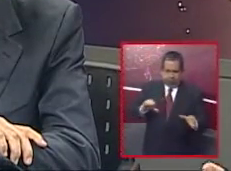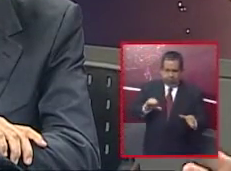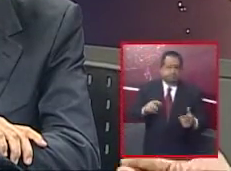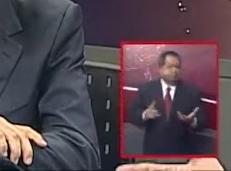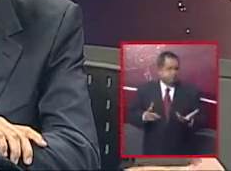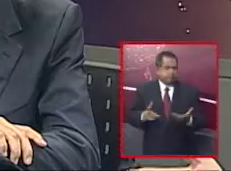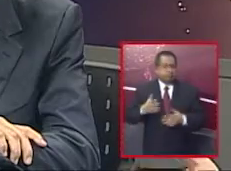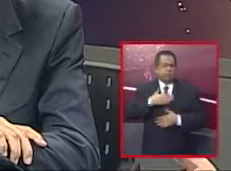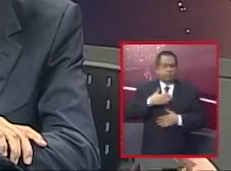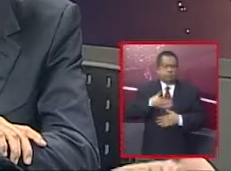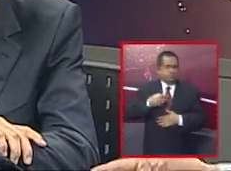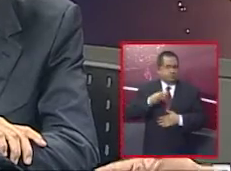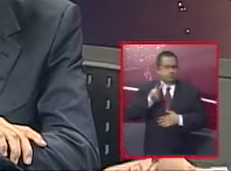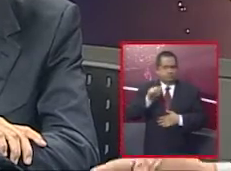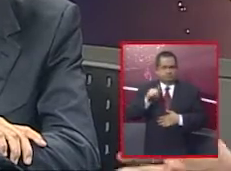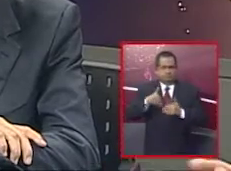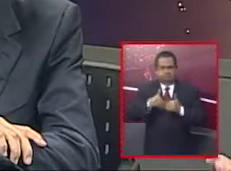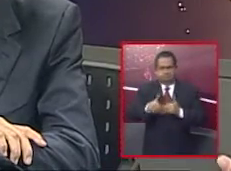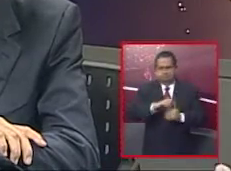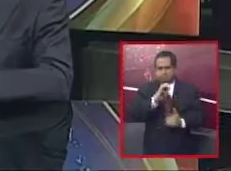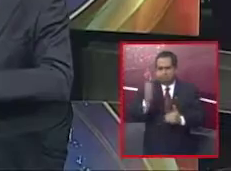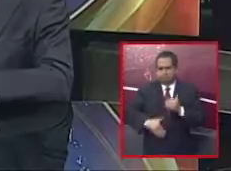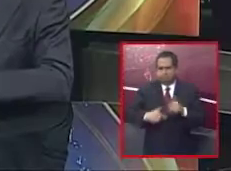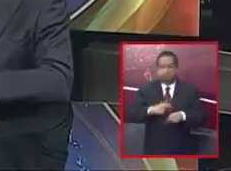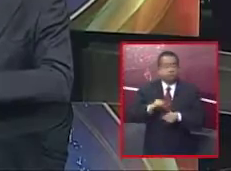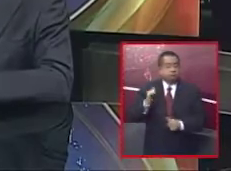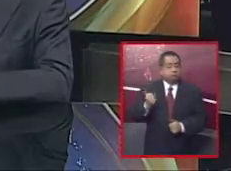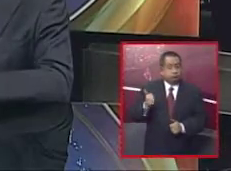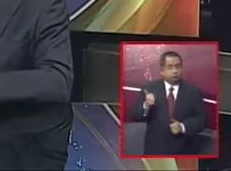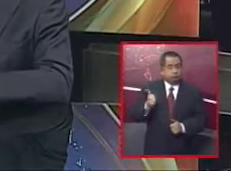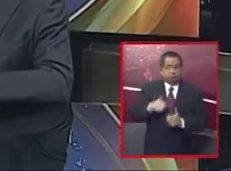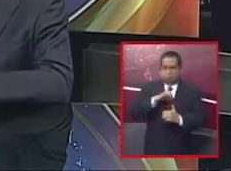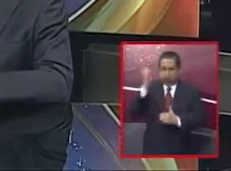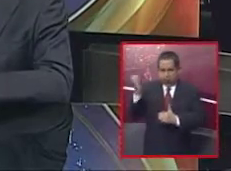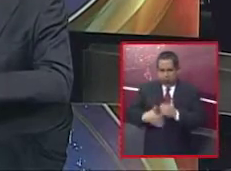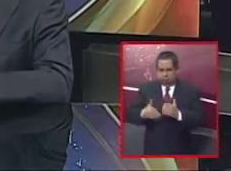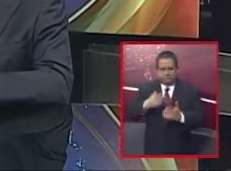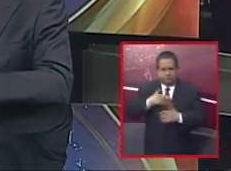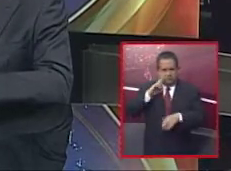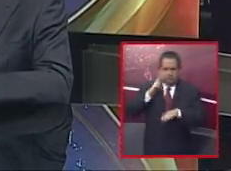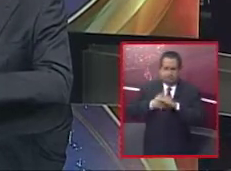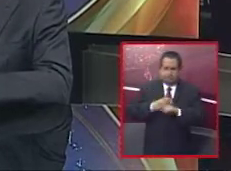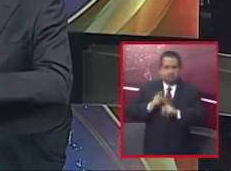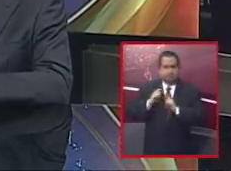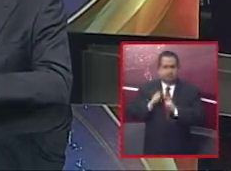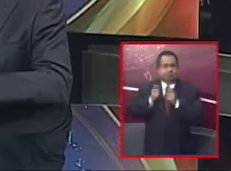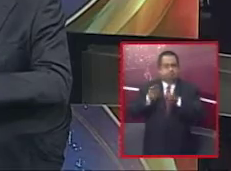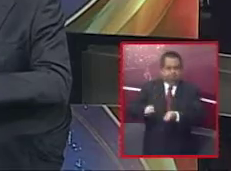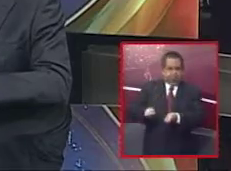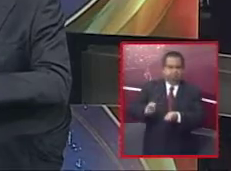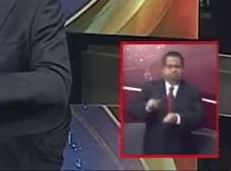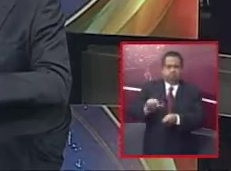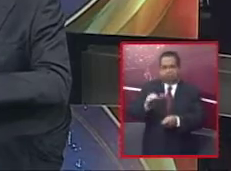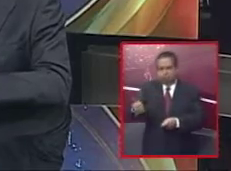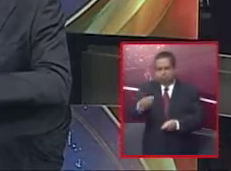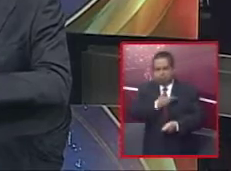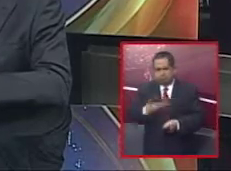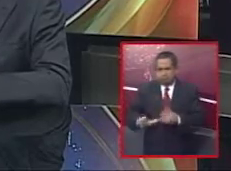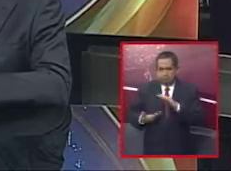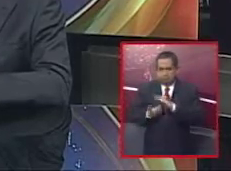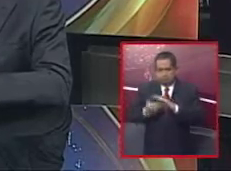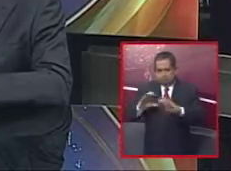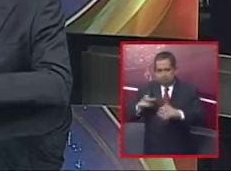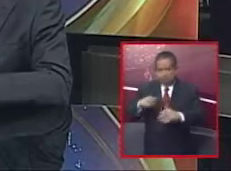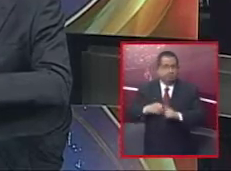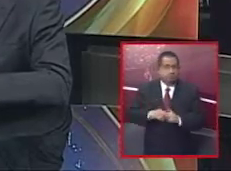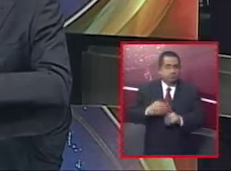y yo estoy terminando ya en el mes de agosto esta responsabilidad. Lo que está acordado, porque sí se planteó